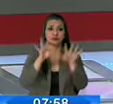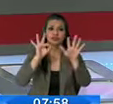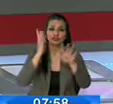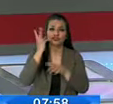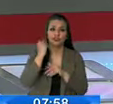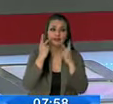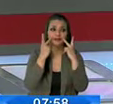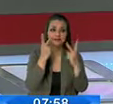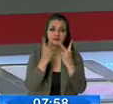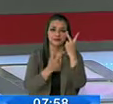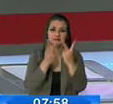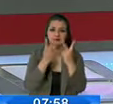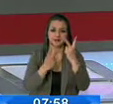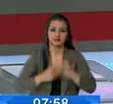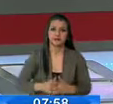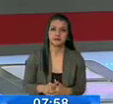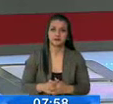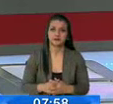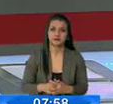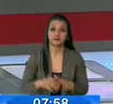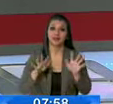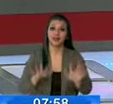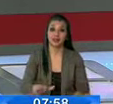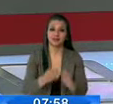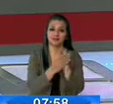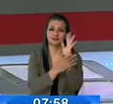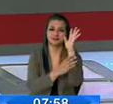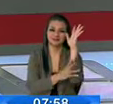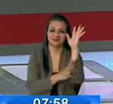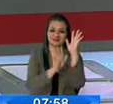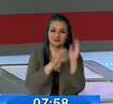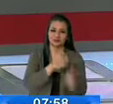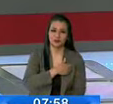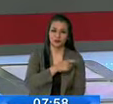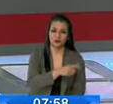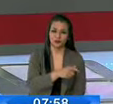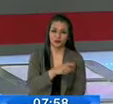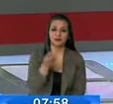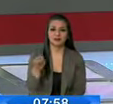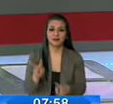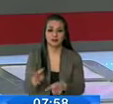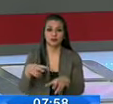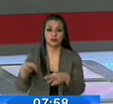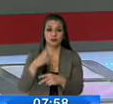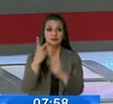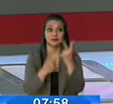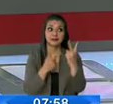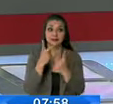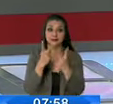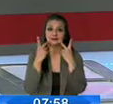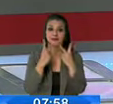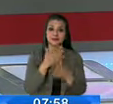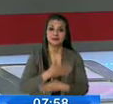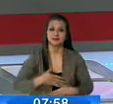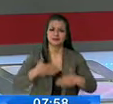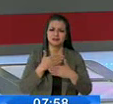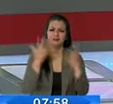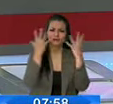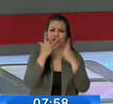pues los naturales de ese sector y los turistas, o sea, nosotros, podremos disfrutar de este